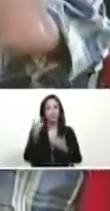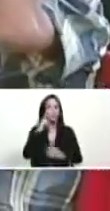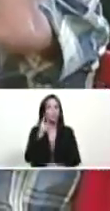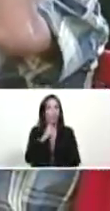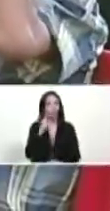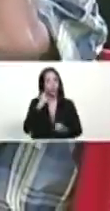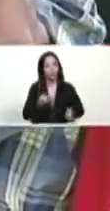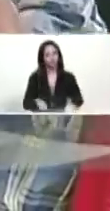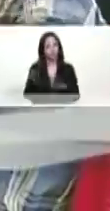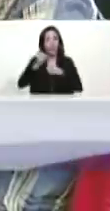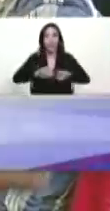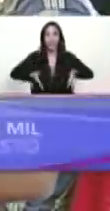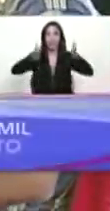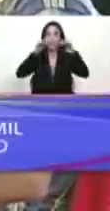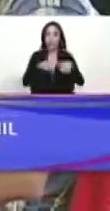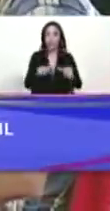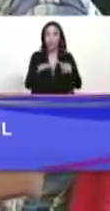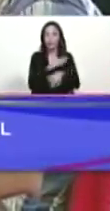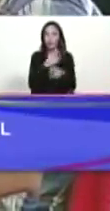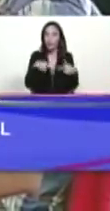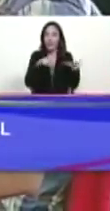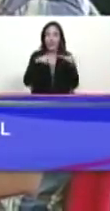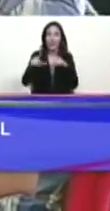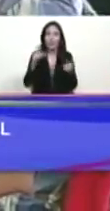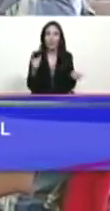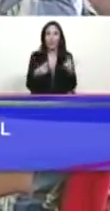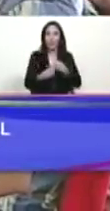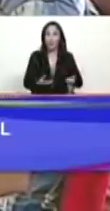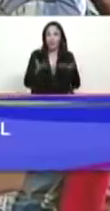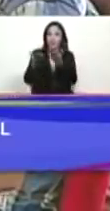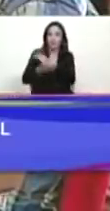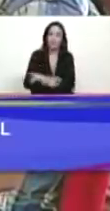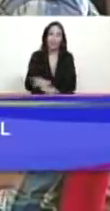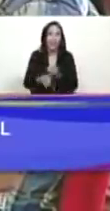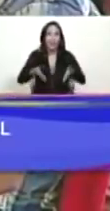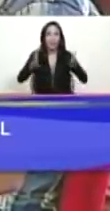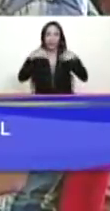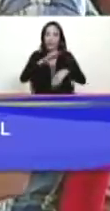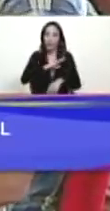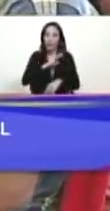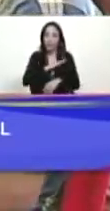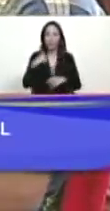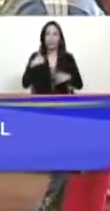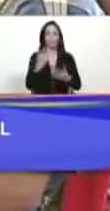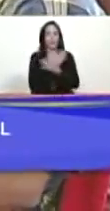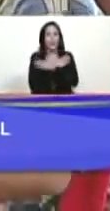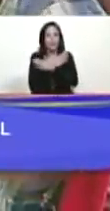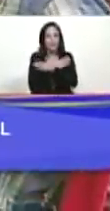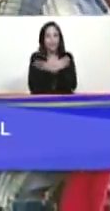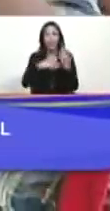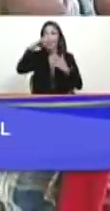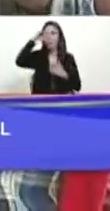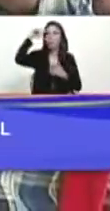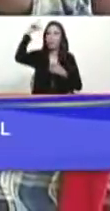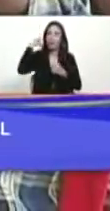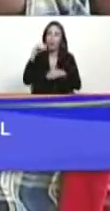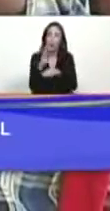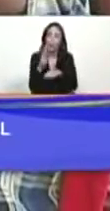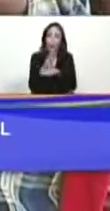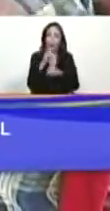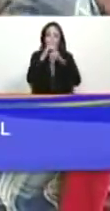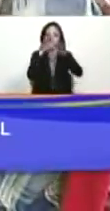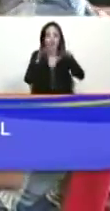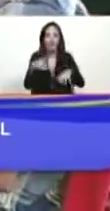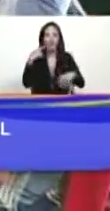su apartamento, pues. Felicidades, que Dios los bendiga. Felicidades, felicidades.